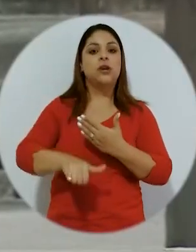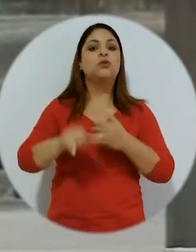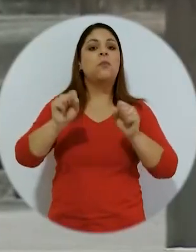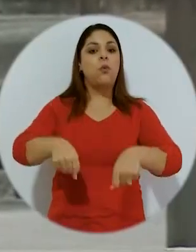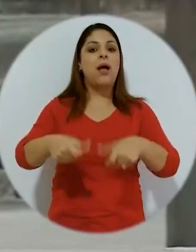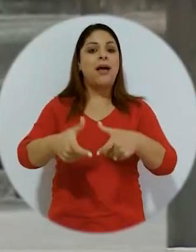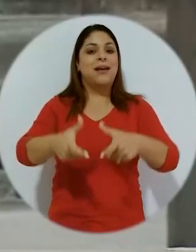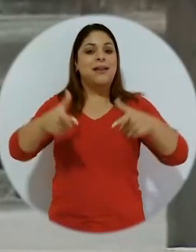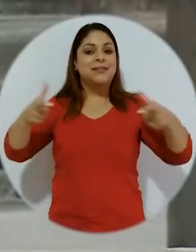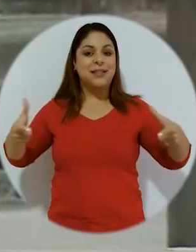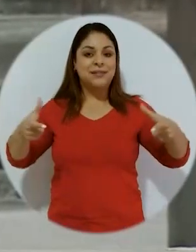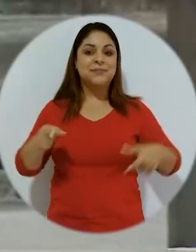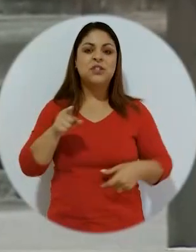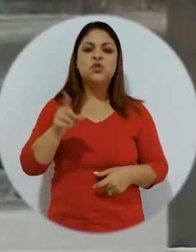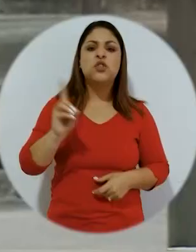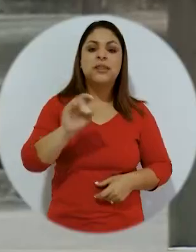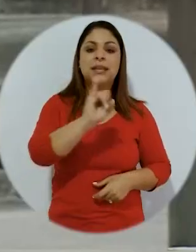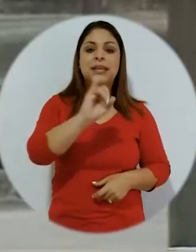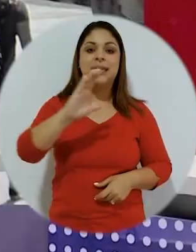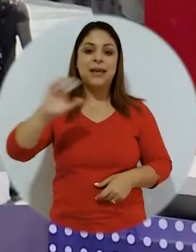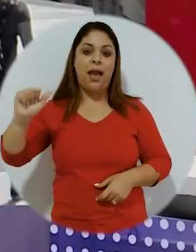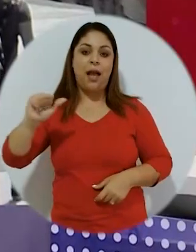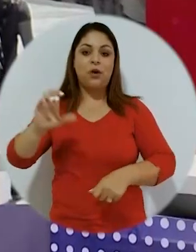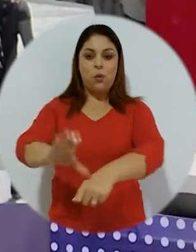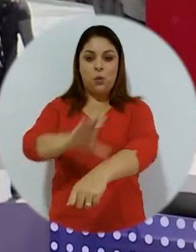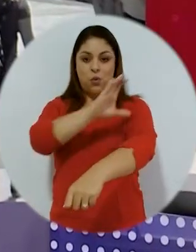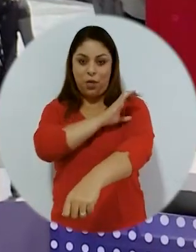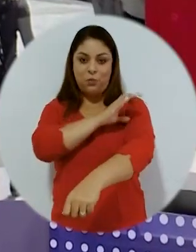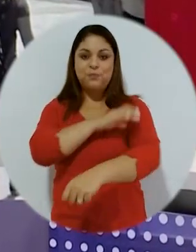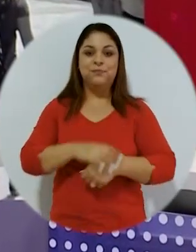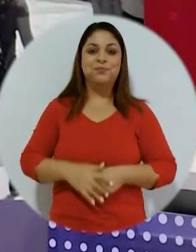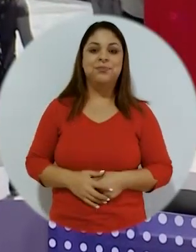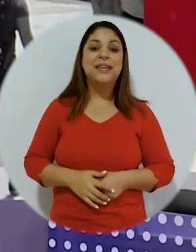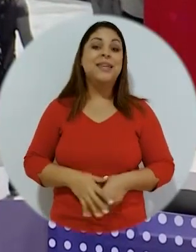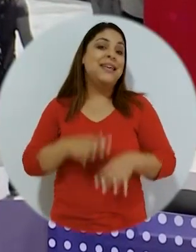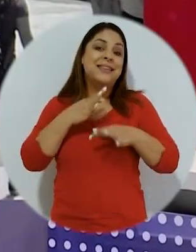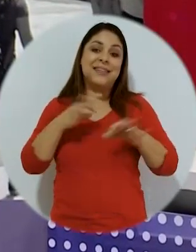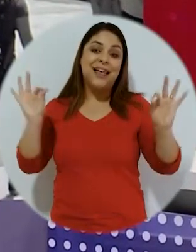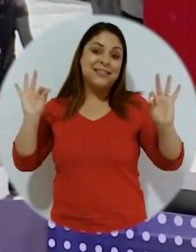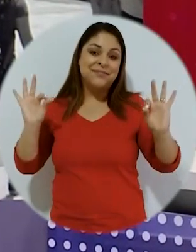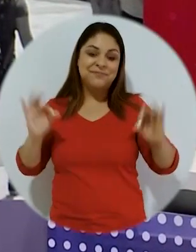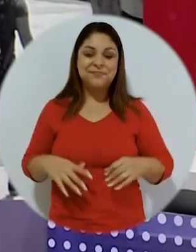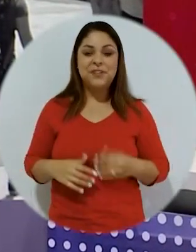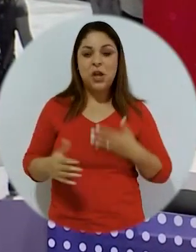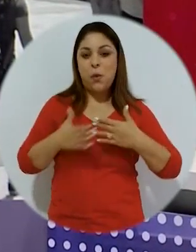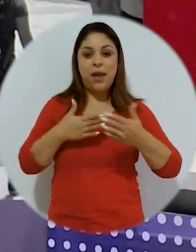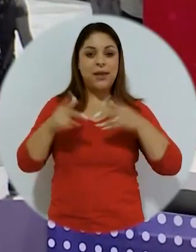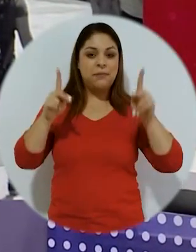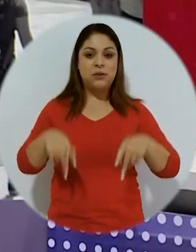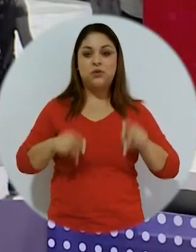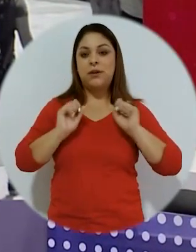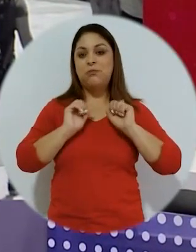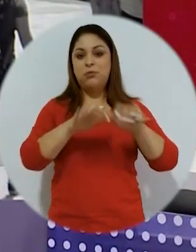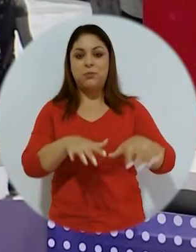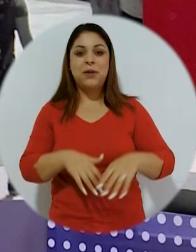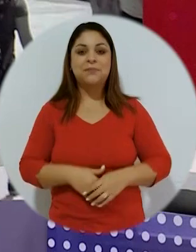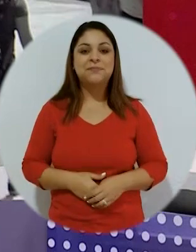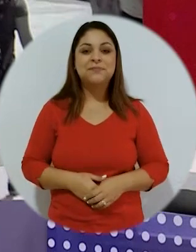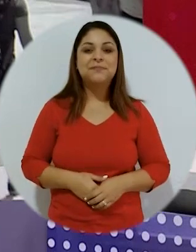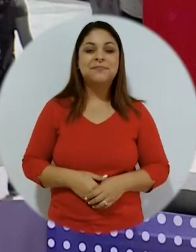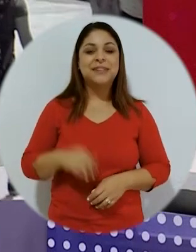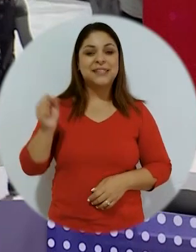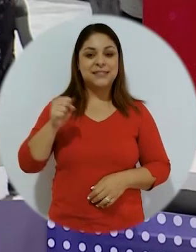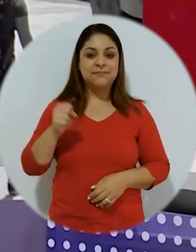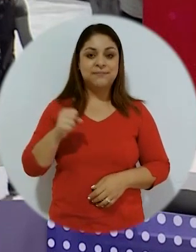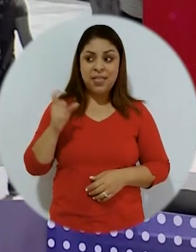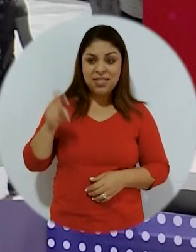a que sus proyectos puedan crecer. Esto va a ser en el ICA en Coronado y además, lo más importante, entrada gratuita. Correcto. Cualquier persona puede